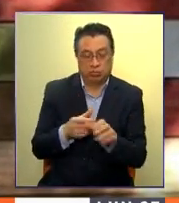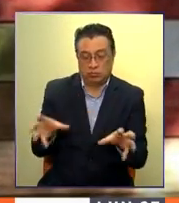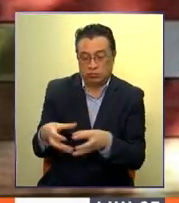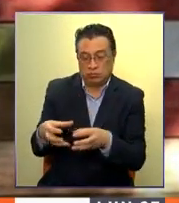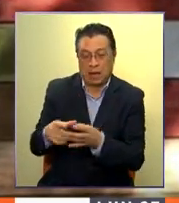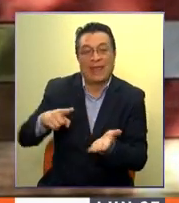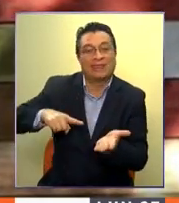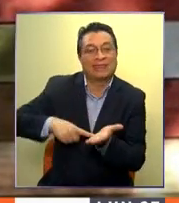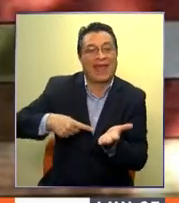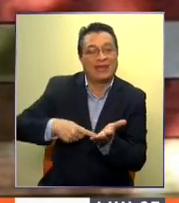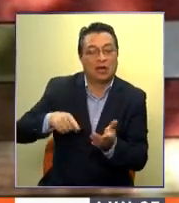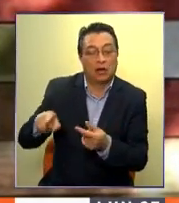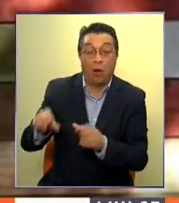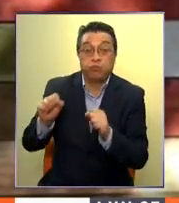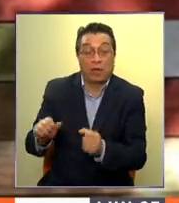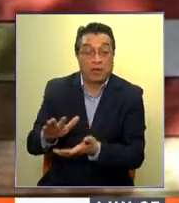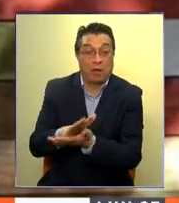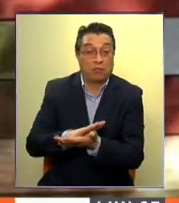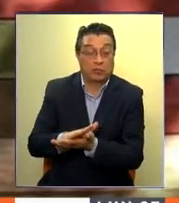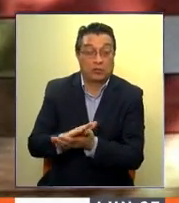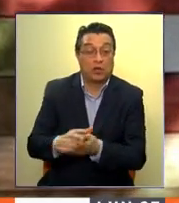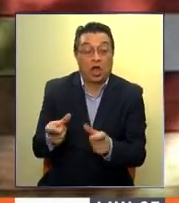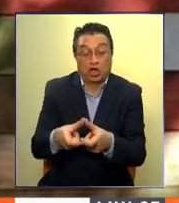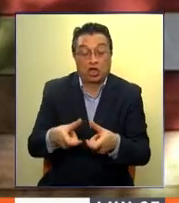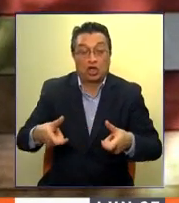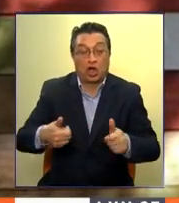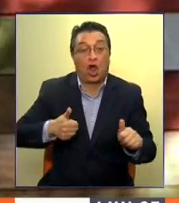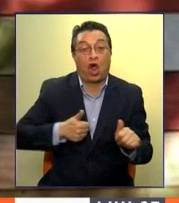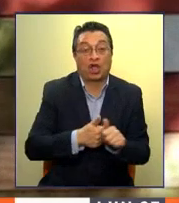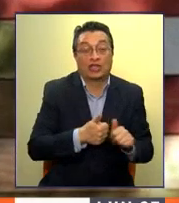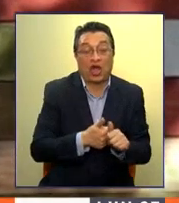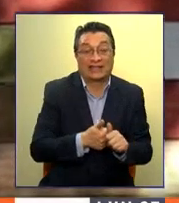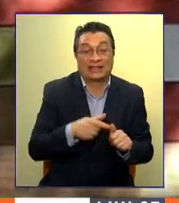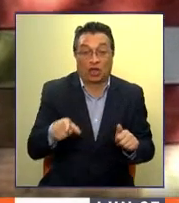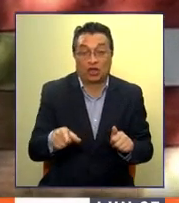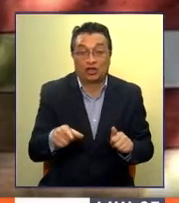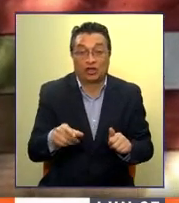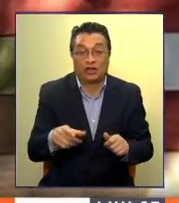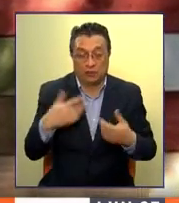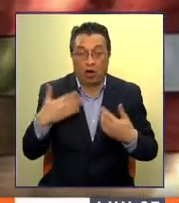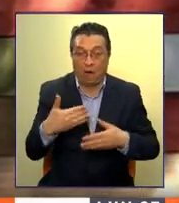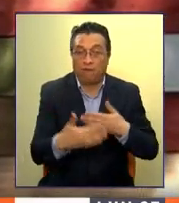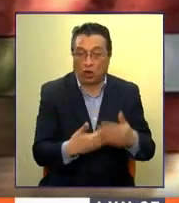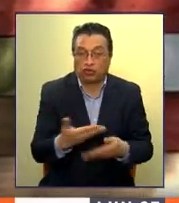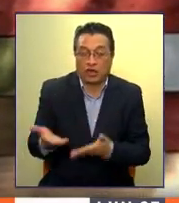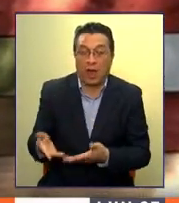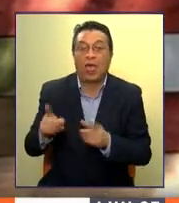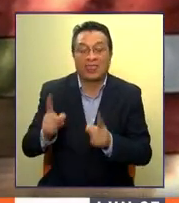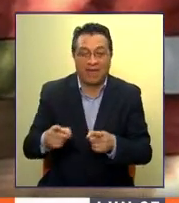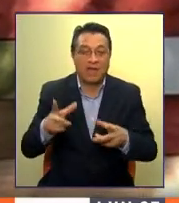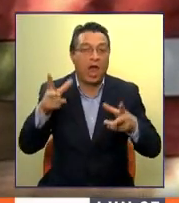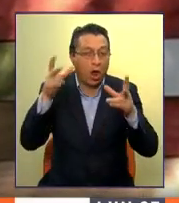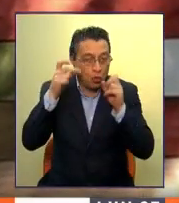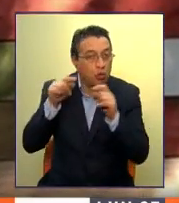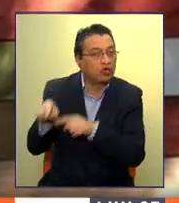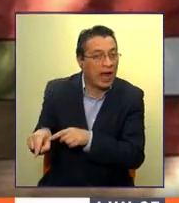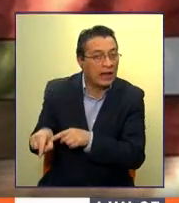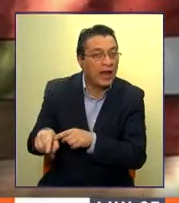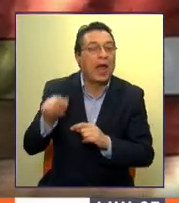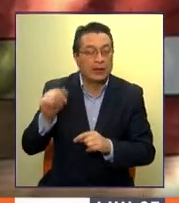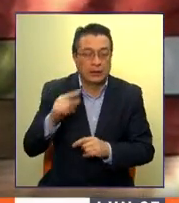técnicos podría ser por ejemplo el consejo asesor que hoy en día está funcionando pero tiene que escucharse a eso y establecer criterios